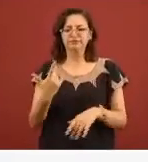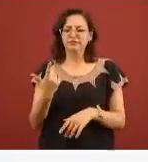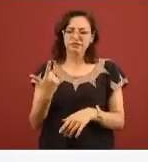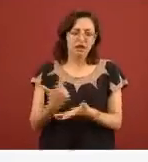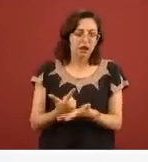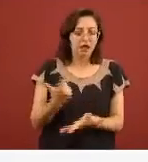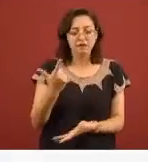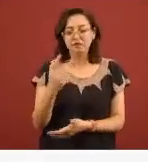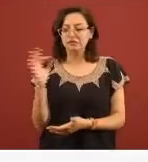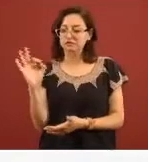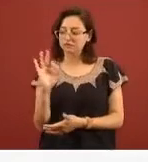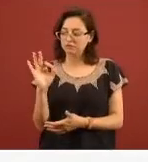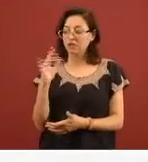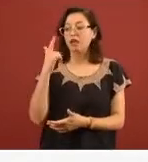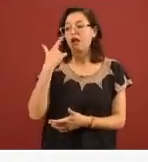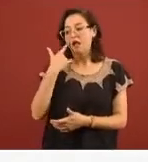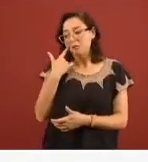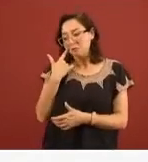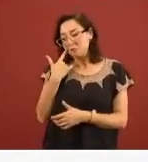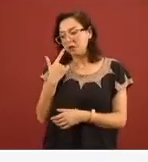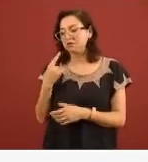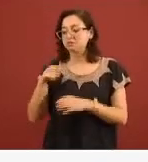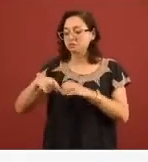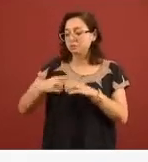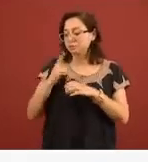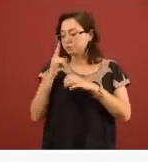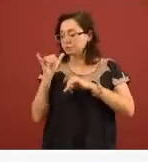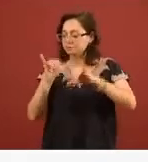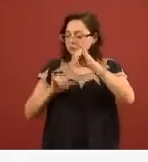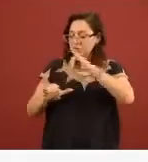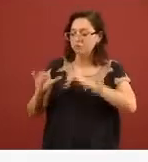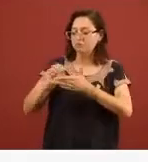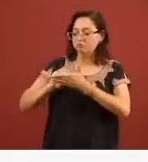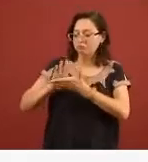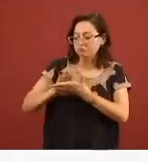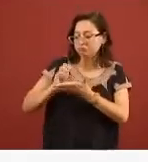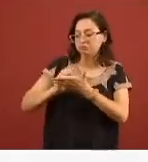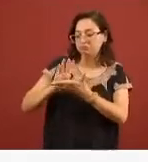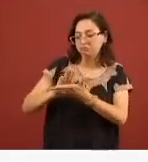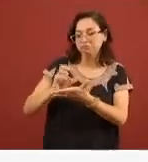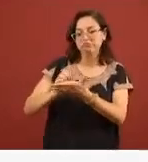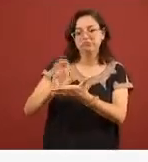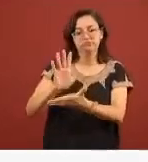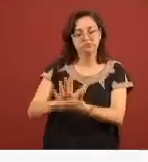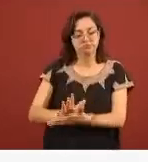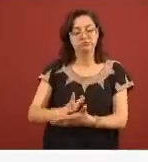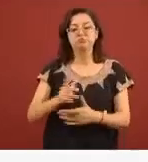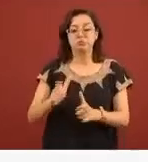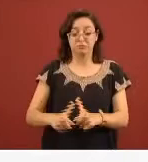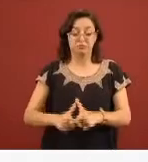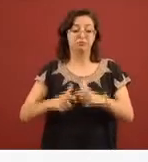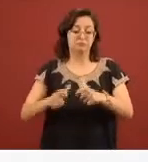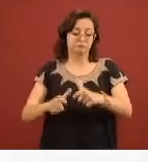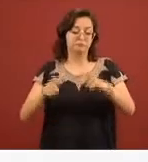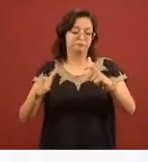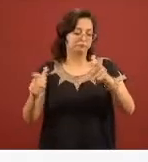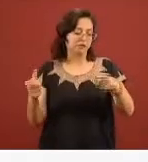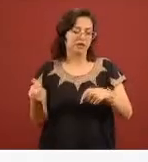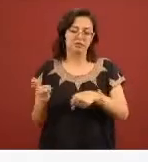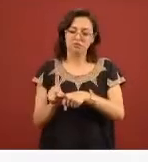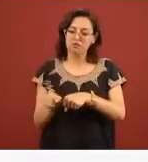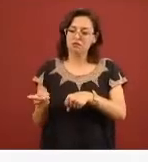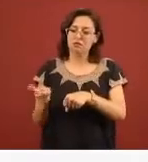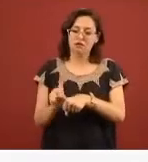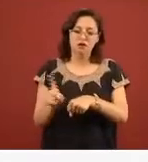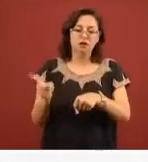grave y se van entonces notificando en el sistema. Veamos cómo la tendencia continúa siendo ascendente, es decir, día con día,